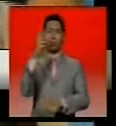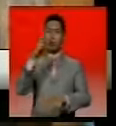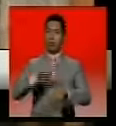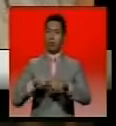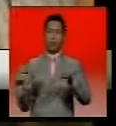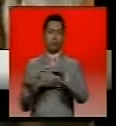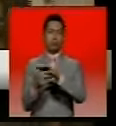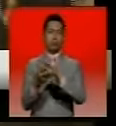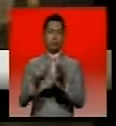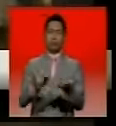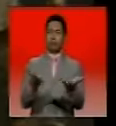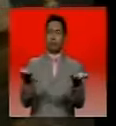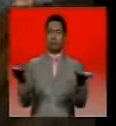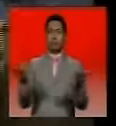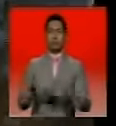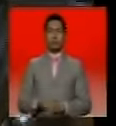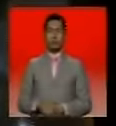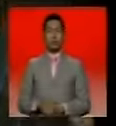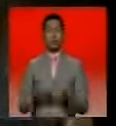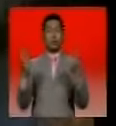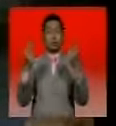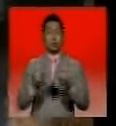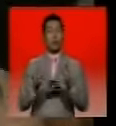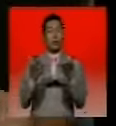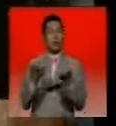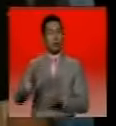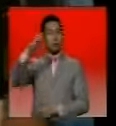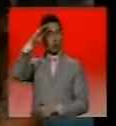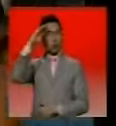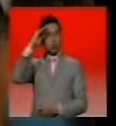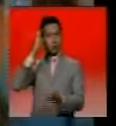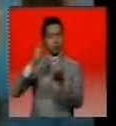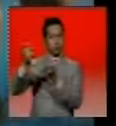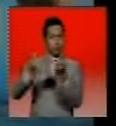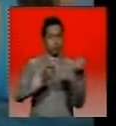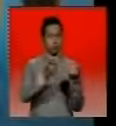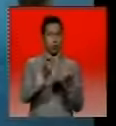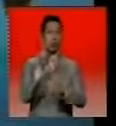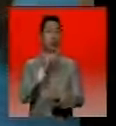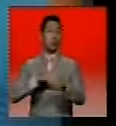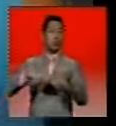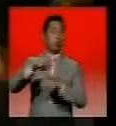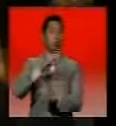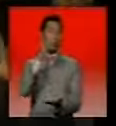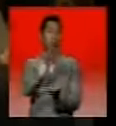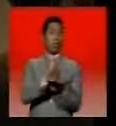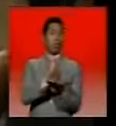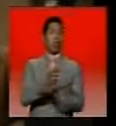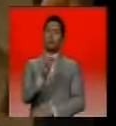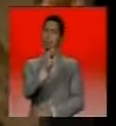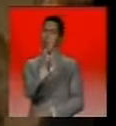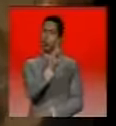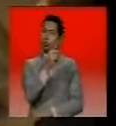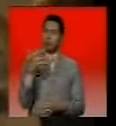cosas. Piden además la intervención del balneario para que siga siendo un atractivo turístico y no genere temor.